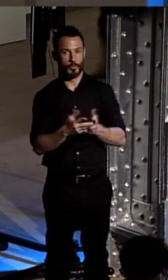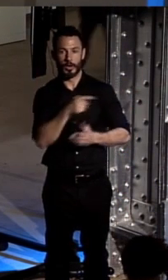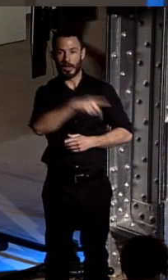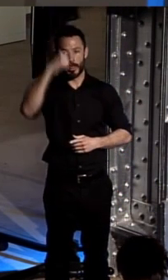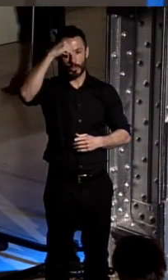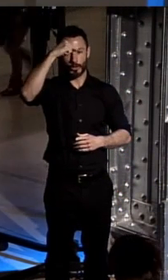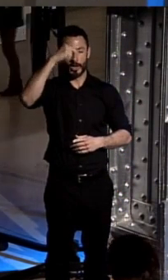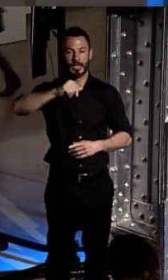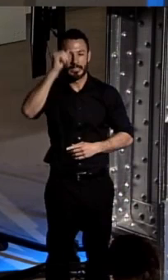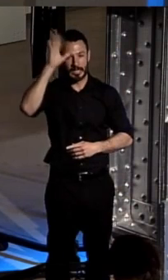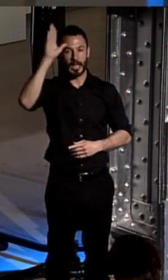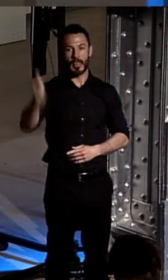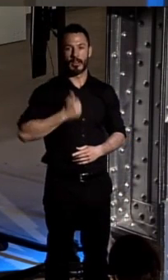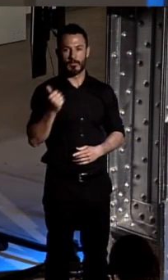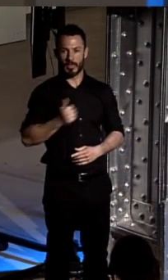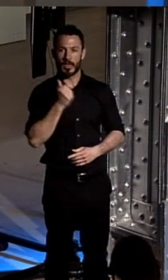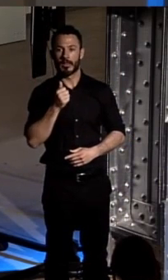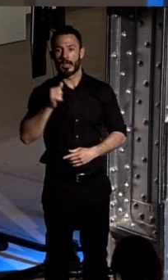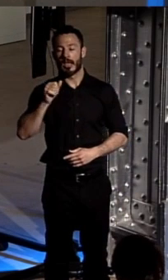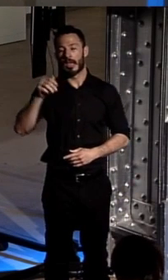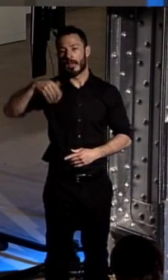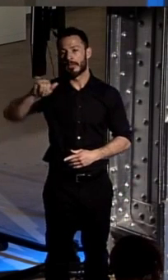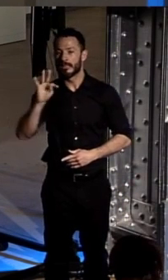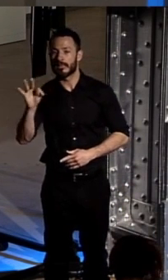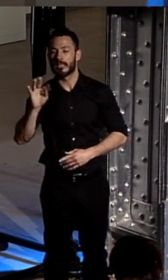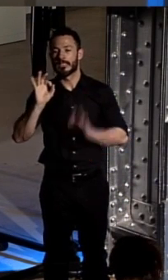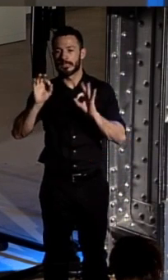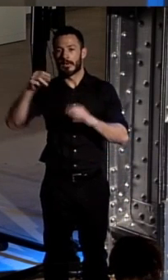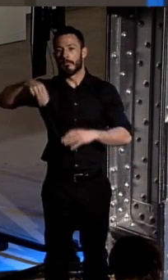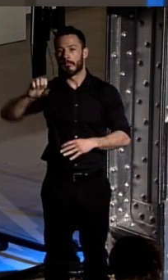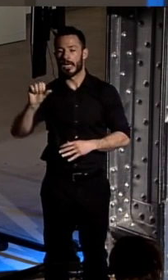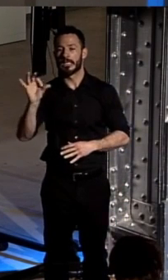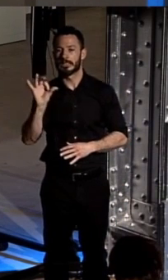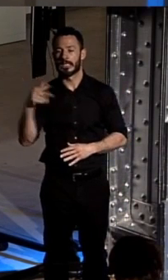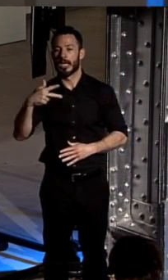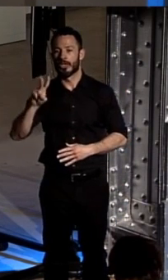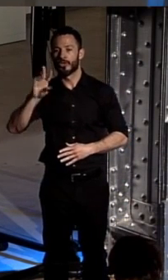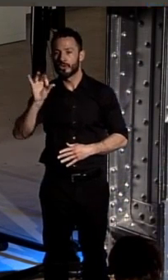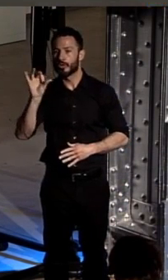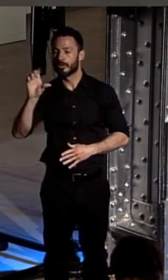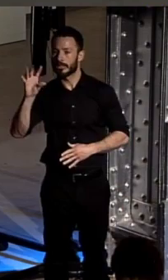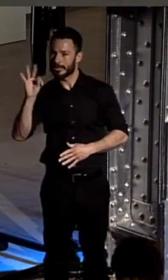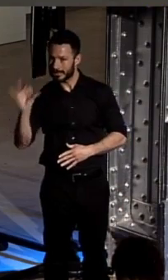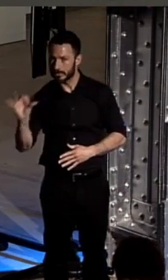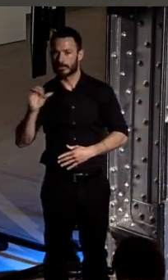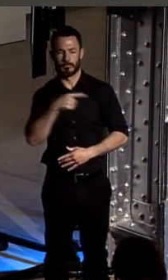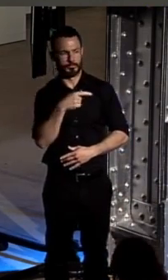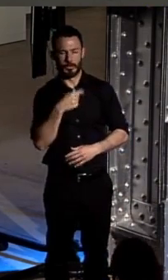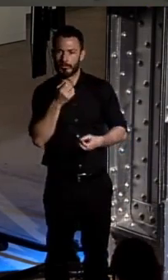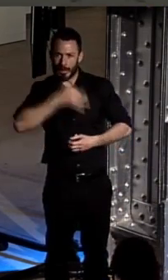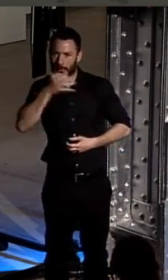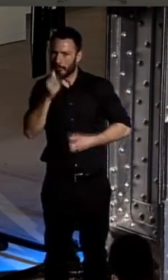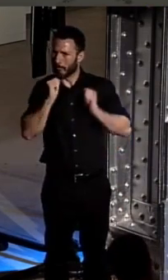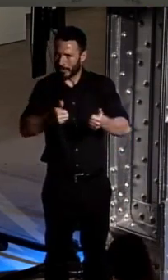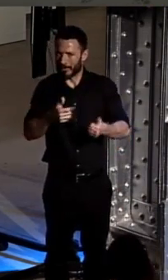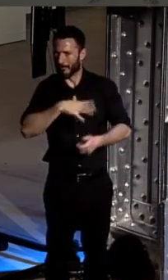en inteligencia artificial por el MIT de Massachusetts. Tengo mucho gusto que vengas aquí, Nuria. Que empieces ya tu charla. Okay. Es